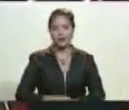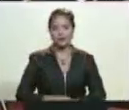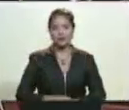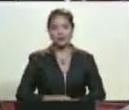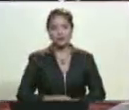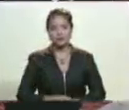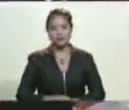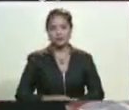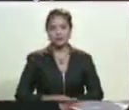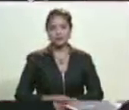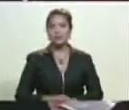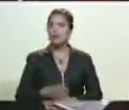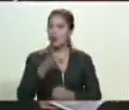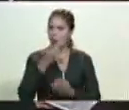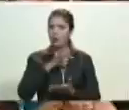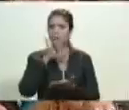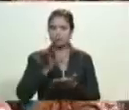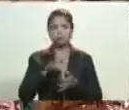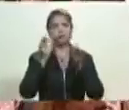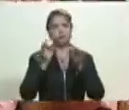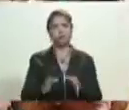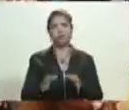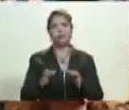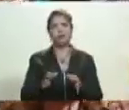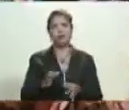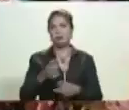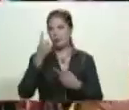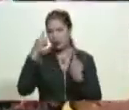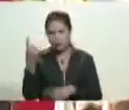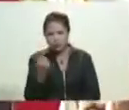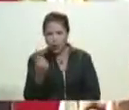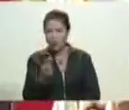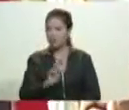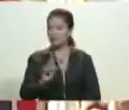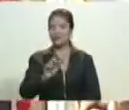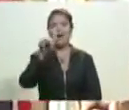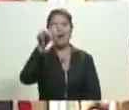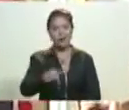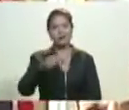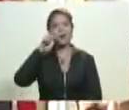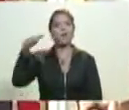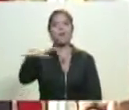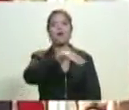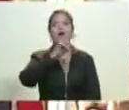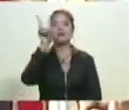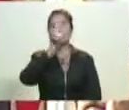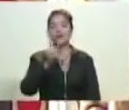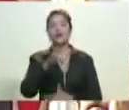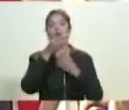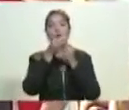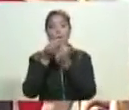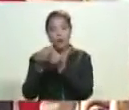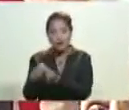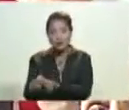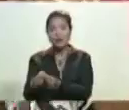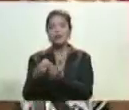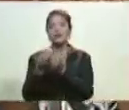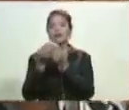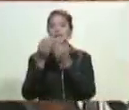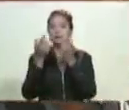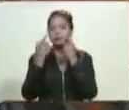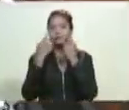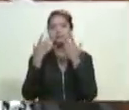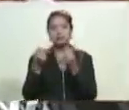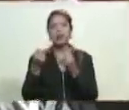buen puerto, presidente Maduro. No está solo, aquí está el pueblo de Venezuela que lo está acompañando y ha atendido